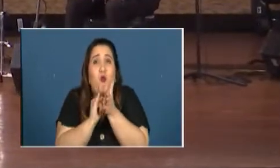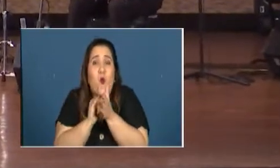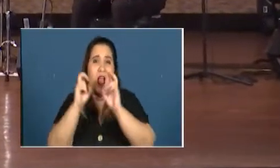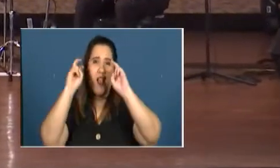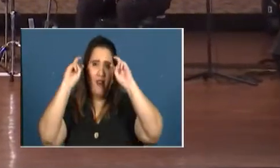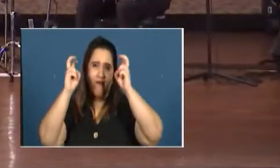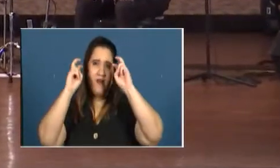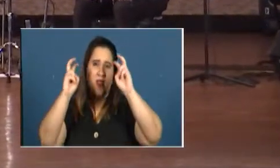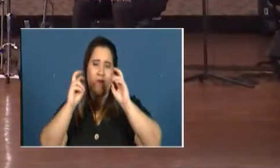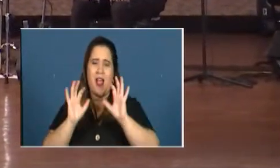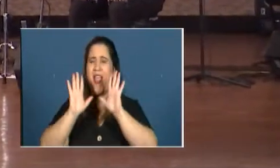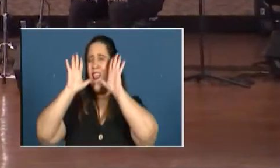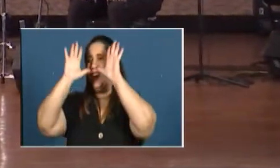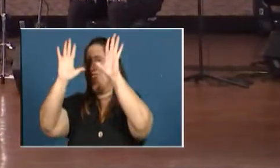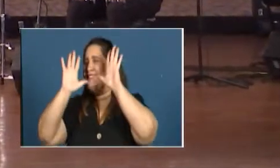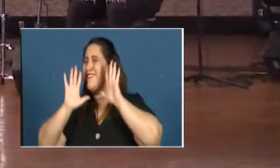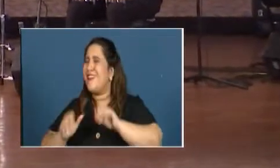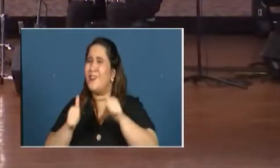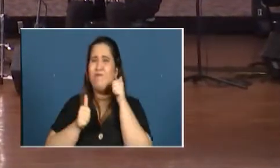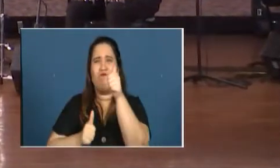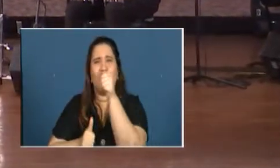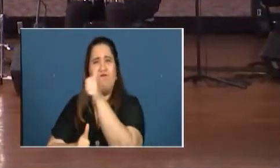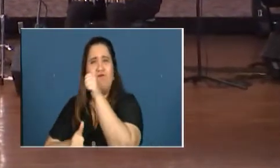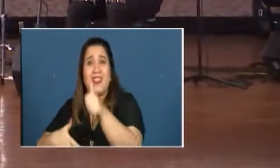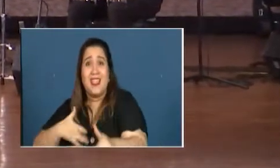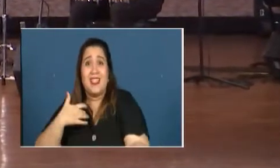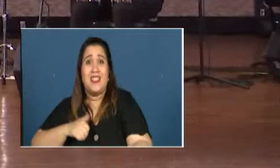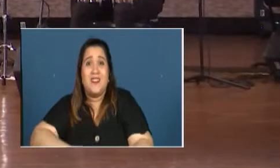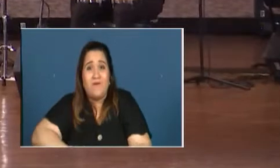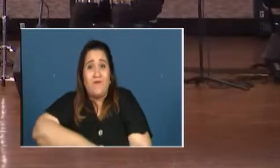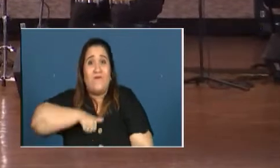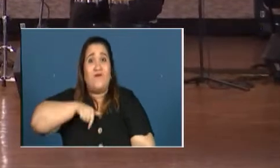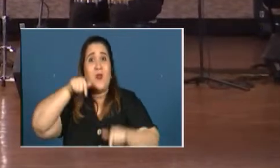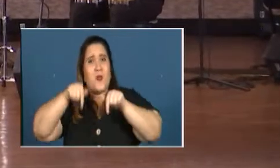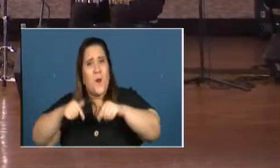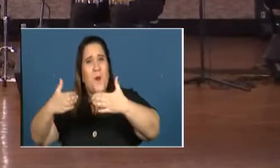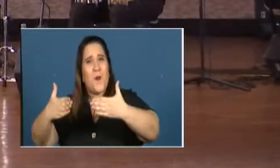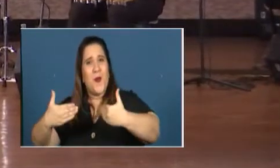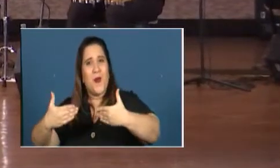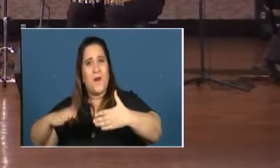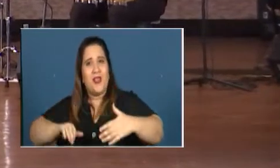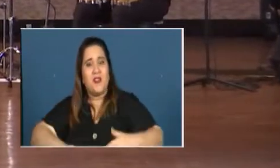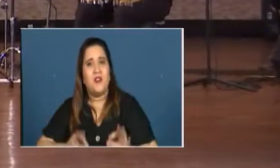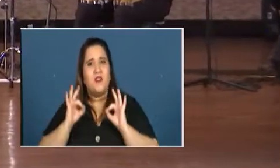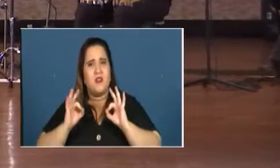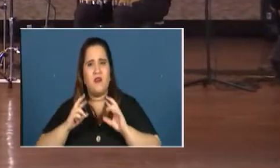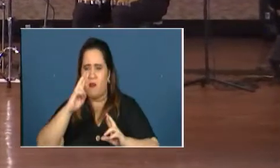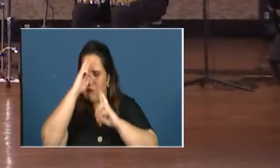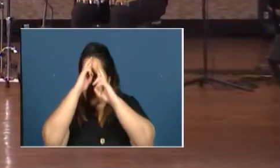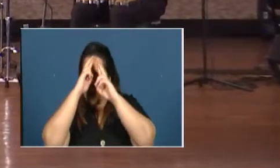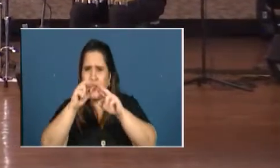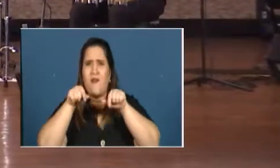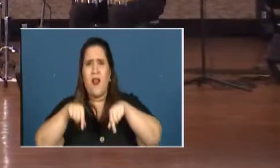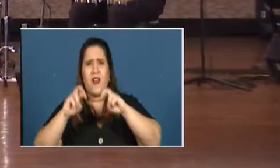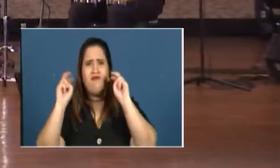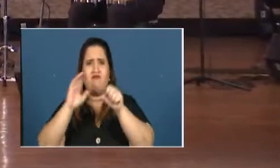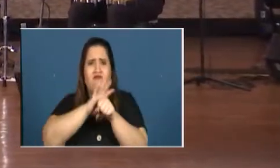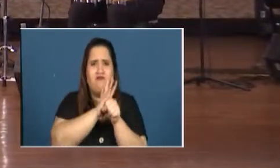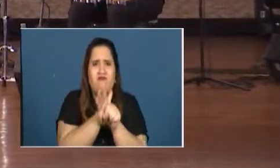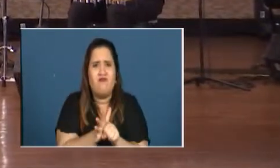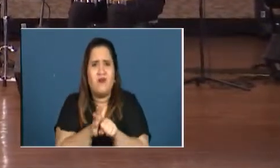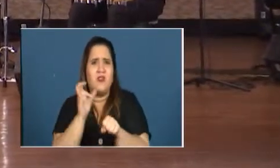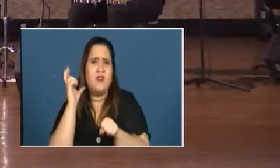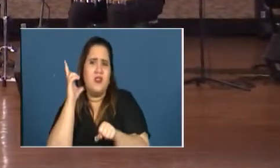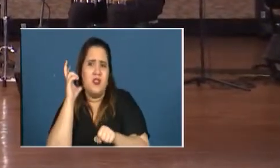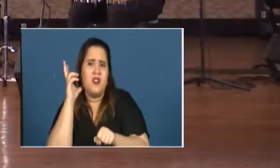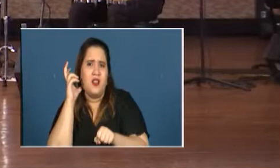El tema está buenísimo. Así que el que se sienta orgullosamente panameño y se sienta responsable por lo que está pasando ahorita mismo, escúchese el